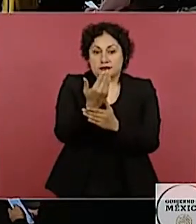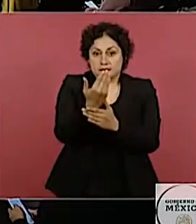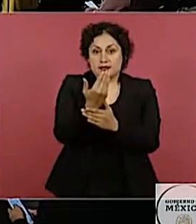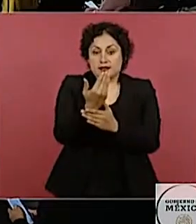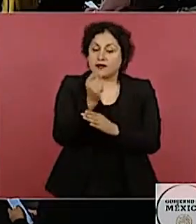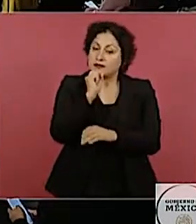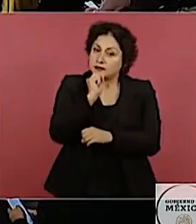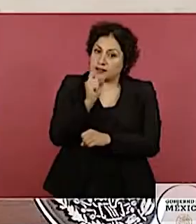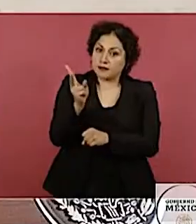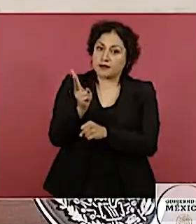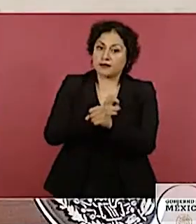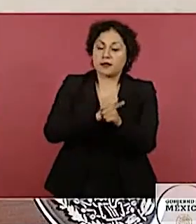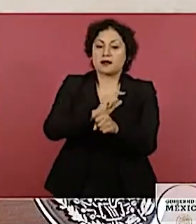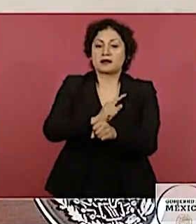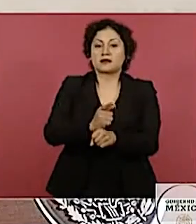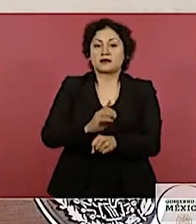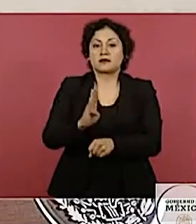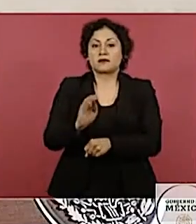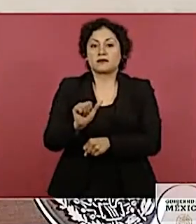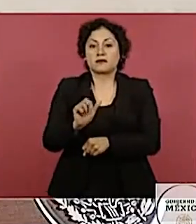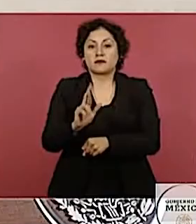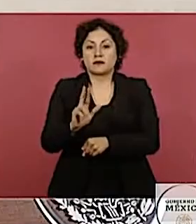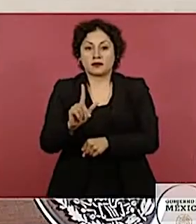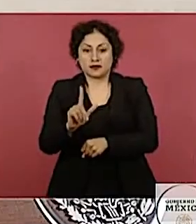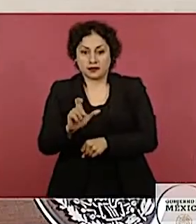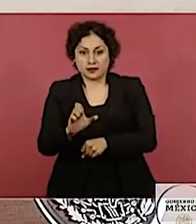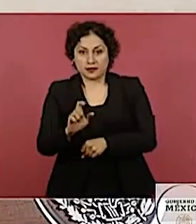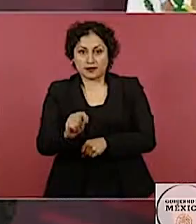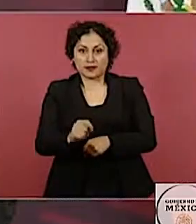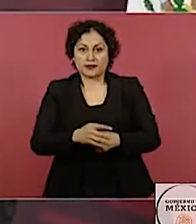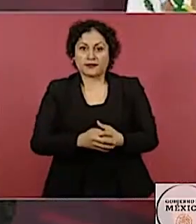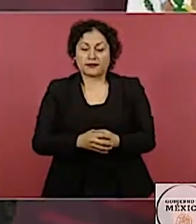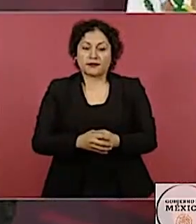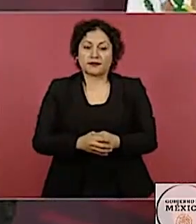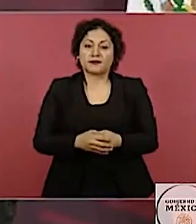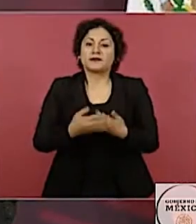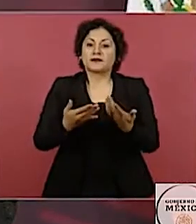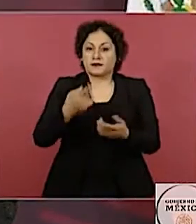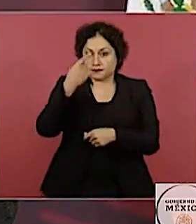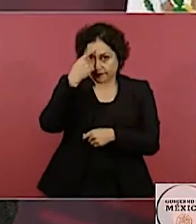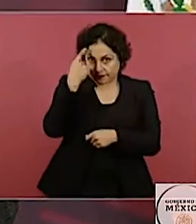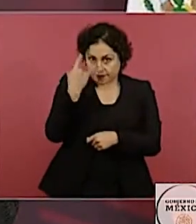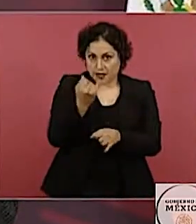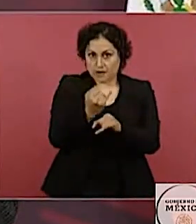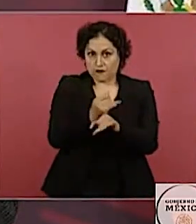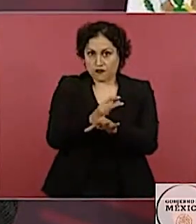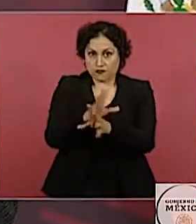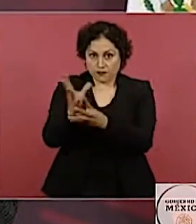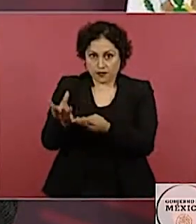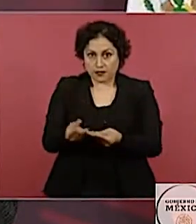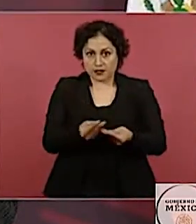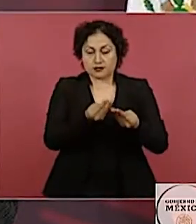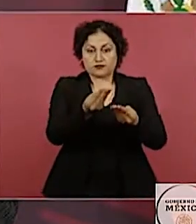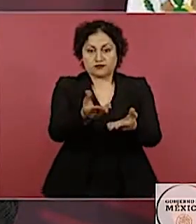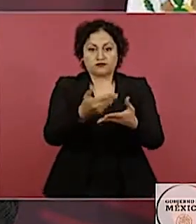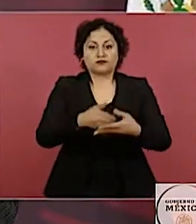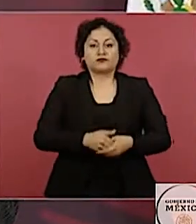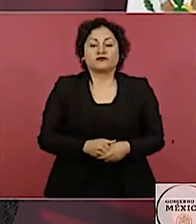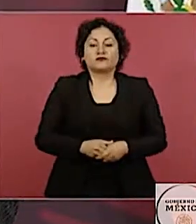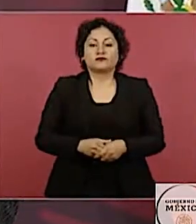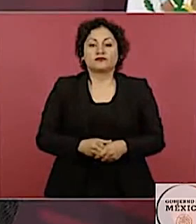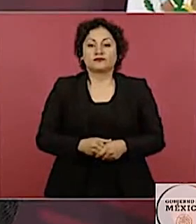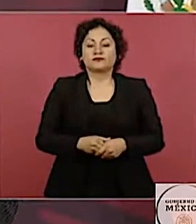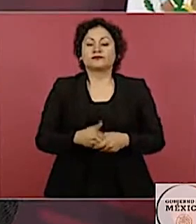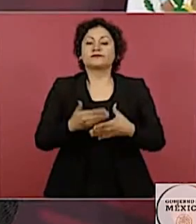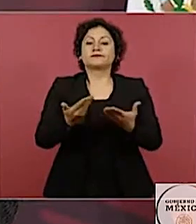licenciado bartlet y venga usted a informarnos de todas formas de